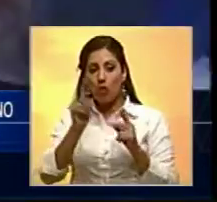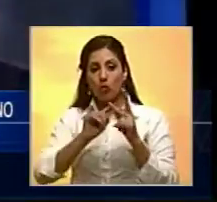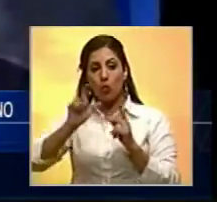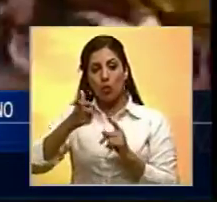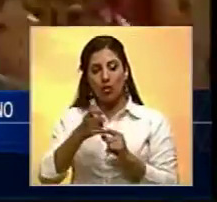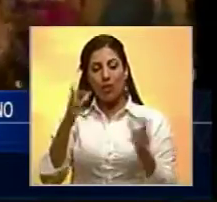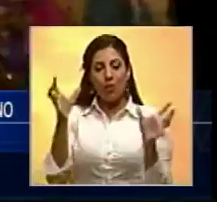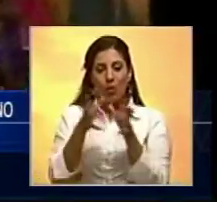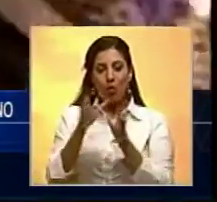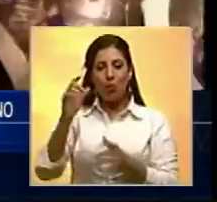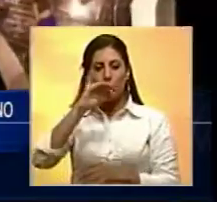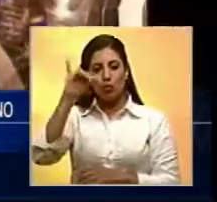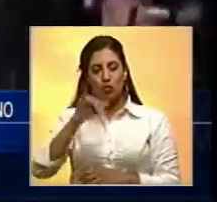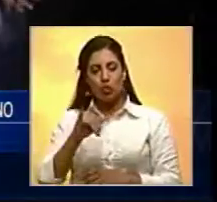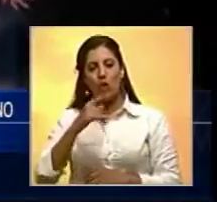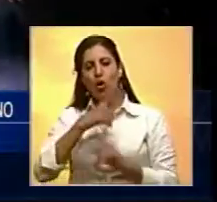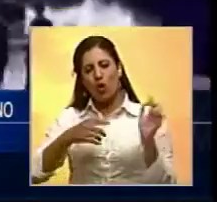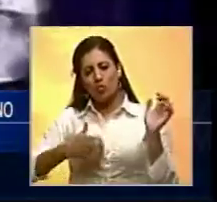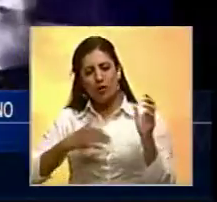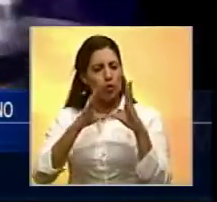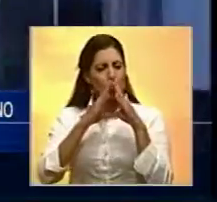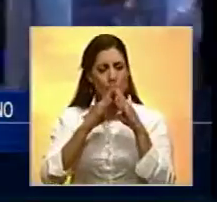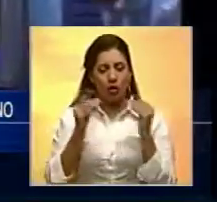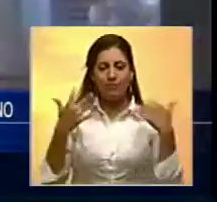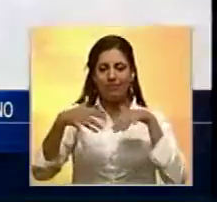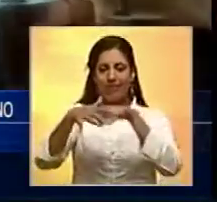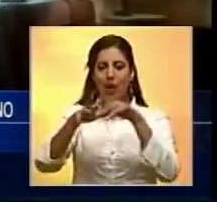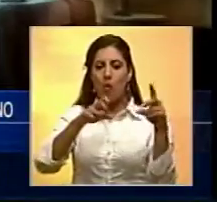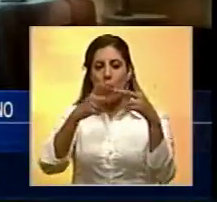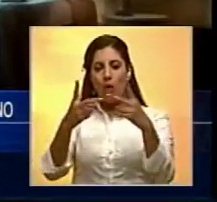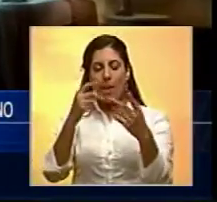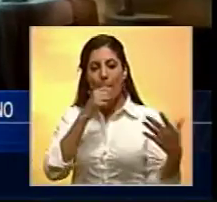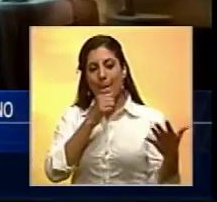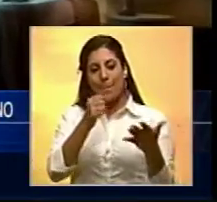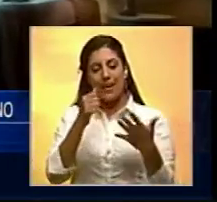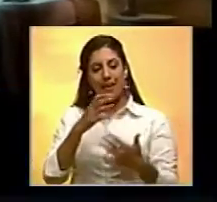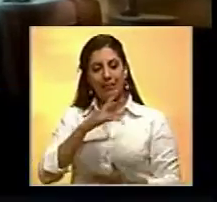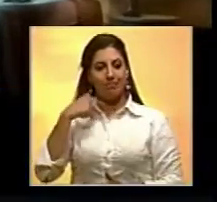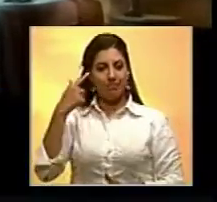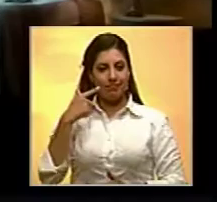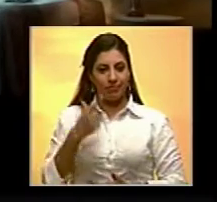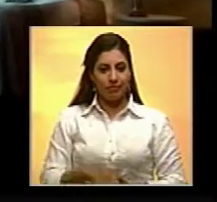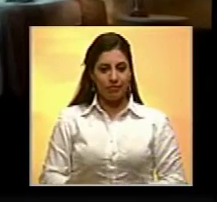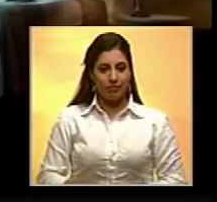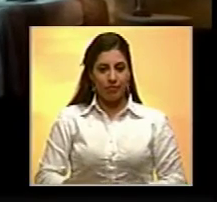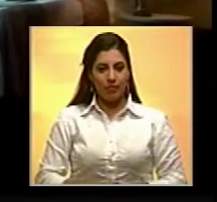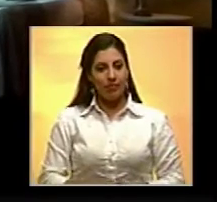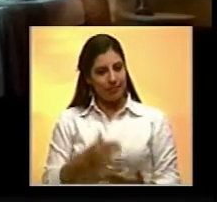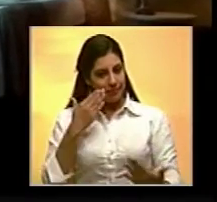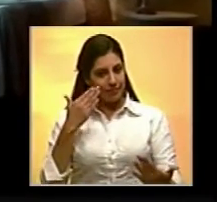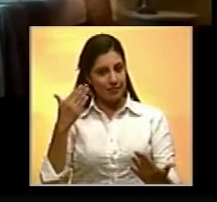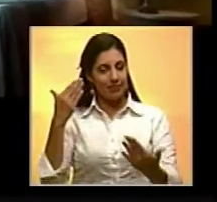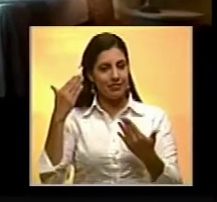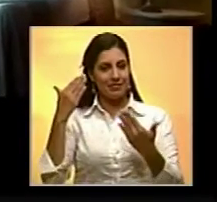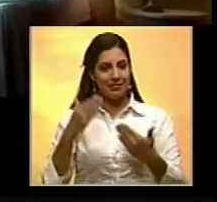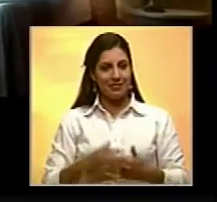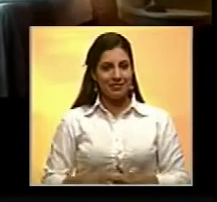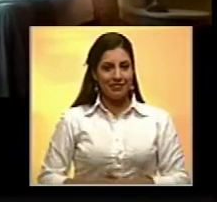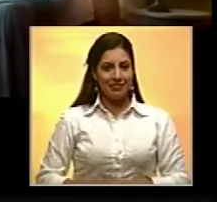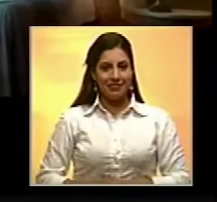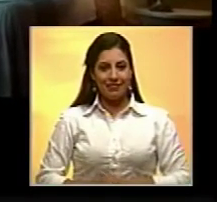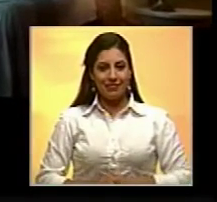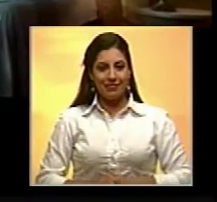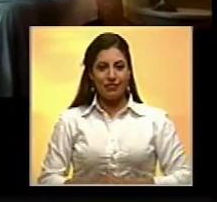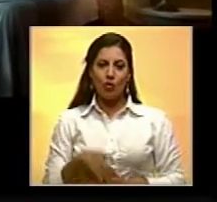y las agrupaciones Caramelos de Cianuro y Guaco están nominados a este prestigioso galardón. Conmigo lágrimas no